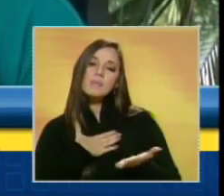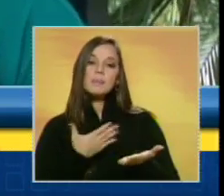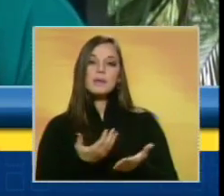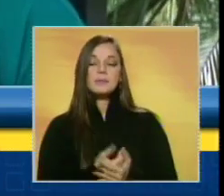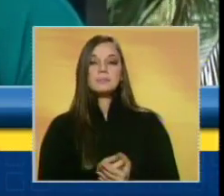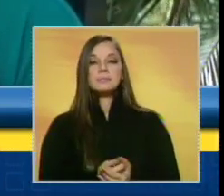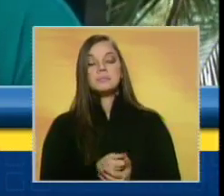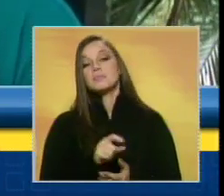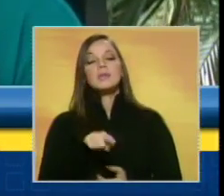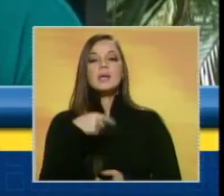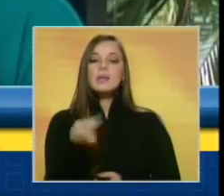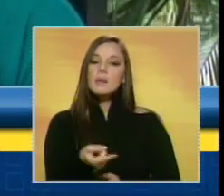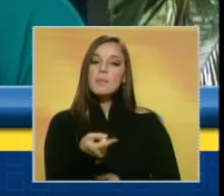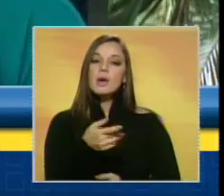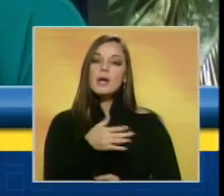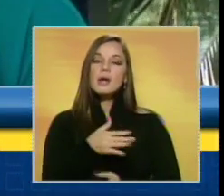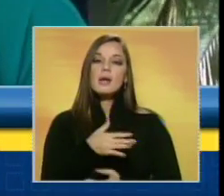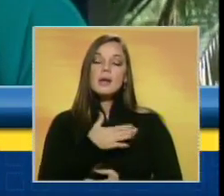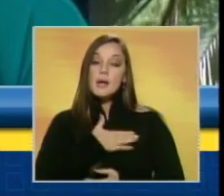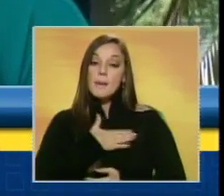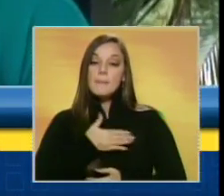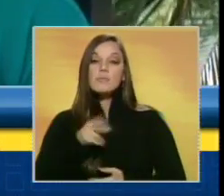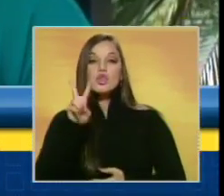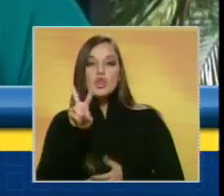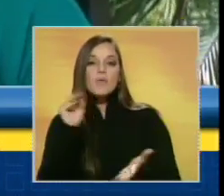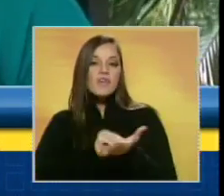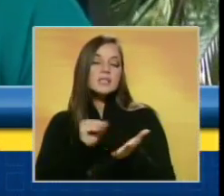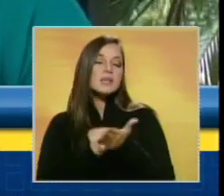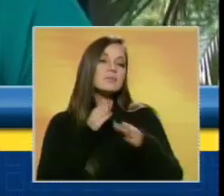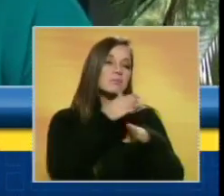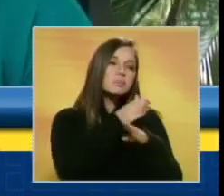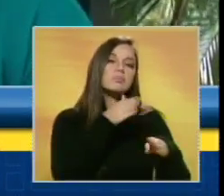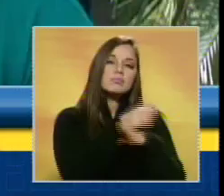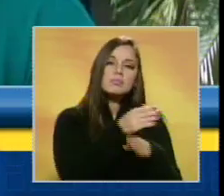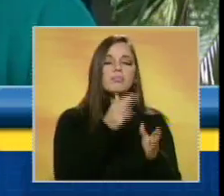desde allí, ella por esas dos ocasiones,